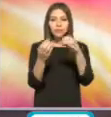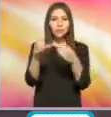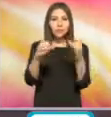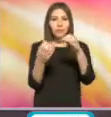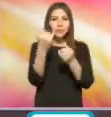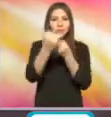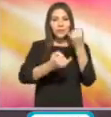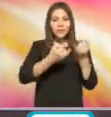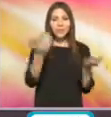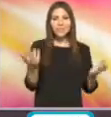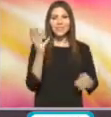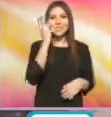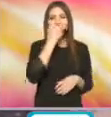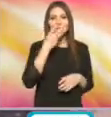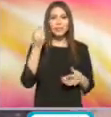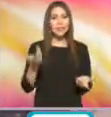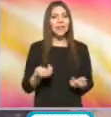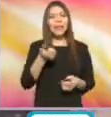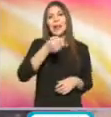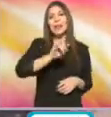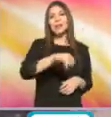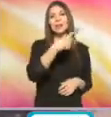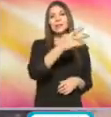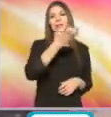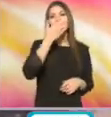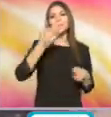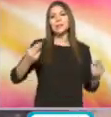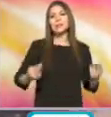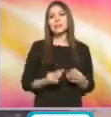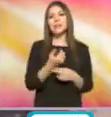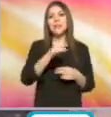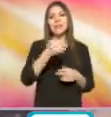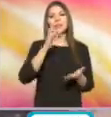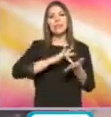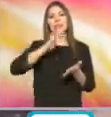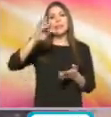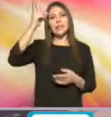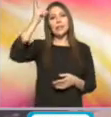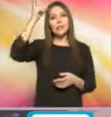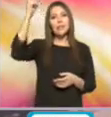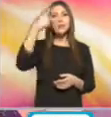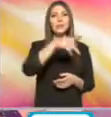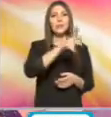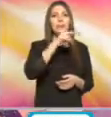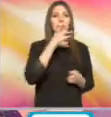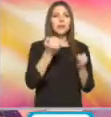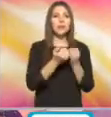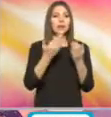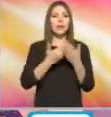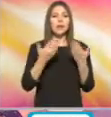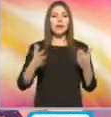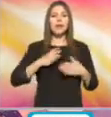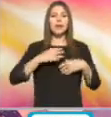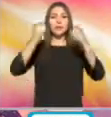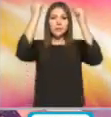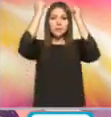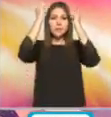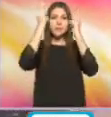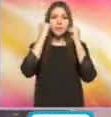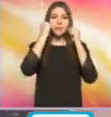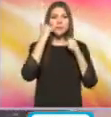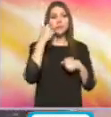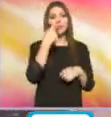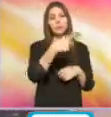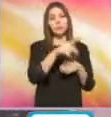todo eso, ¿no? Pues ya nacimos con eso y bueno, gracias a Dios y a mi señor padre, pues estamos aquí portando una máscara con mi